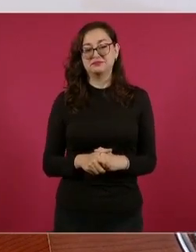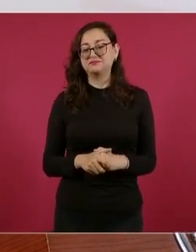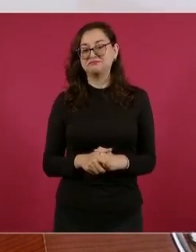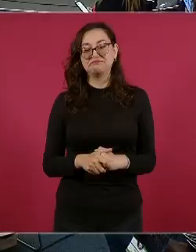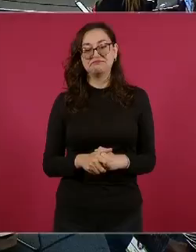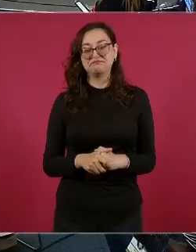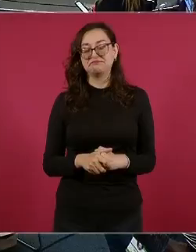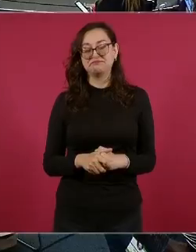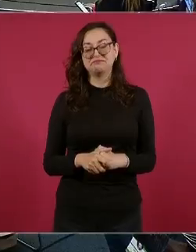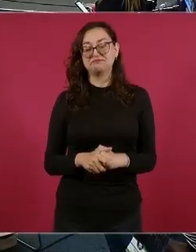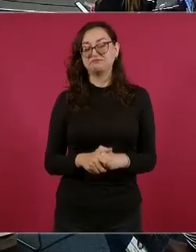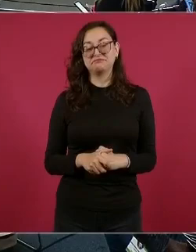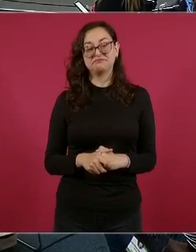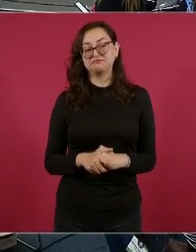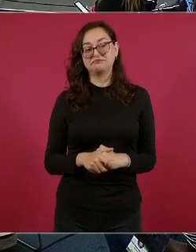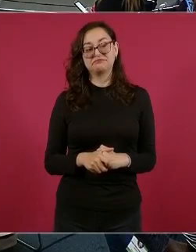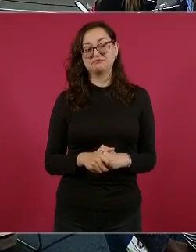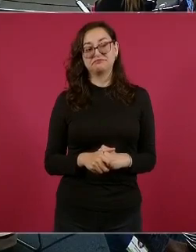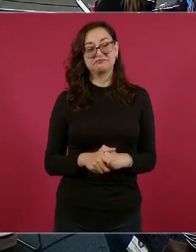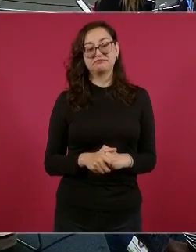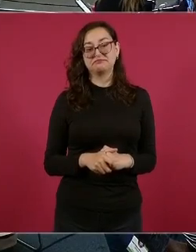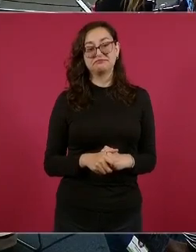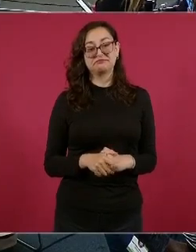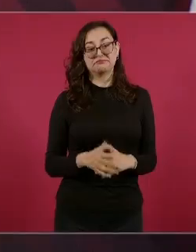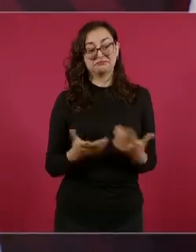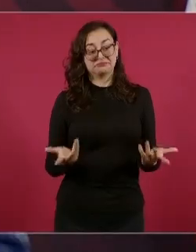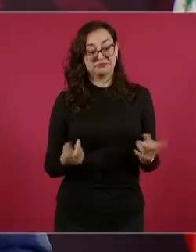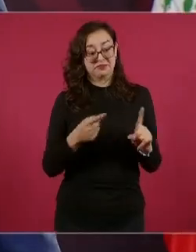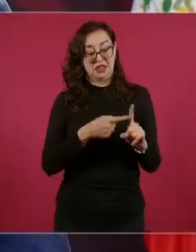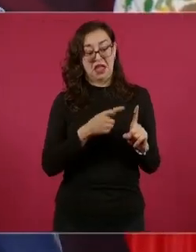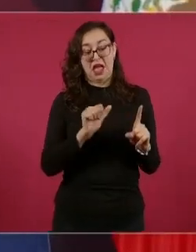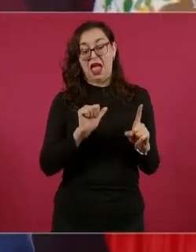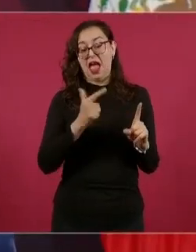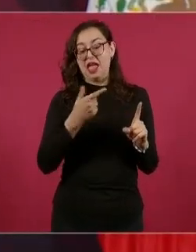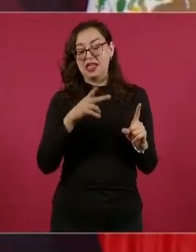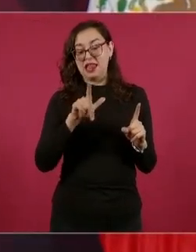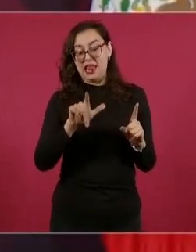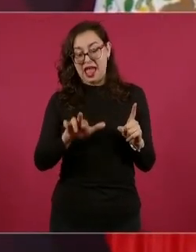pero eso… pues ya se le olvidó a Aguilar Camín y a Krause,